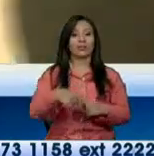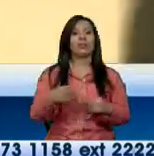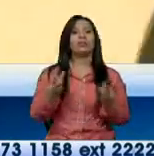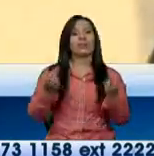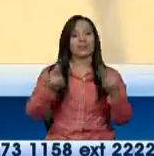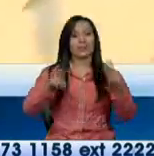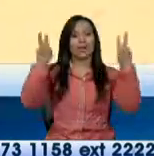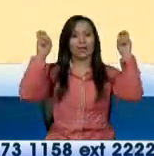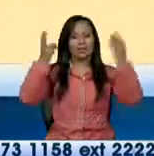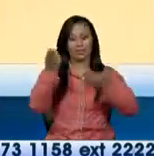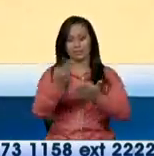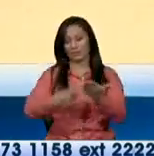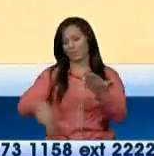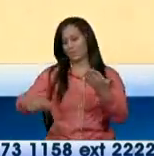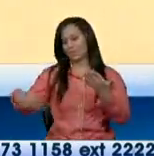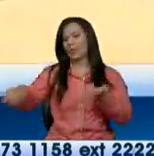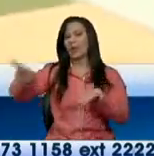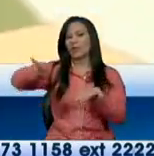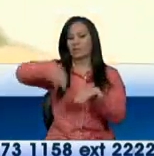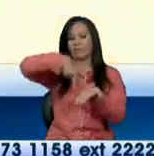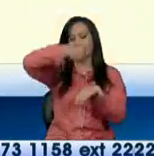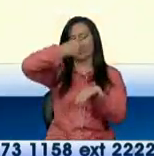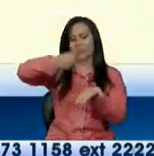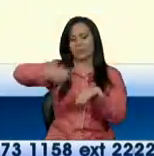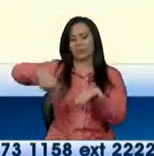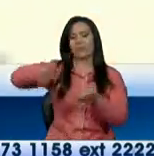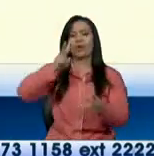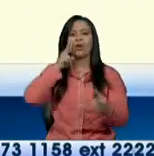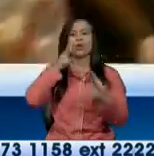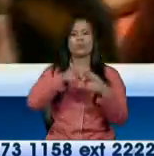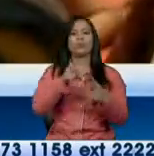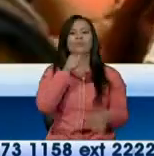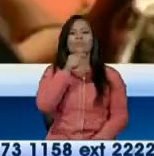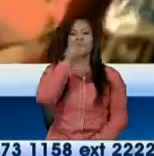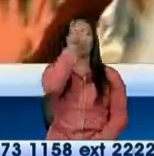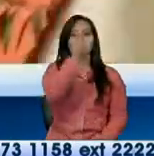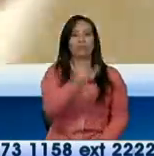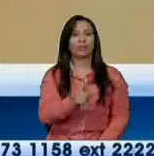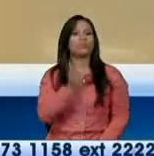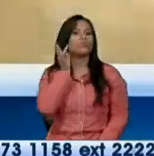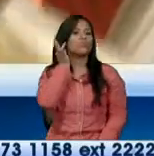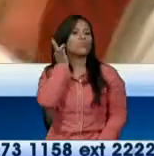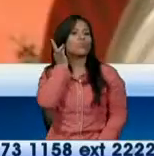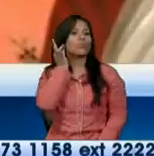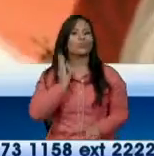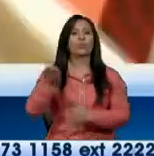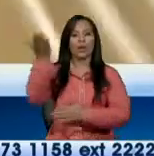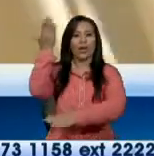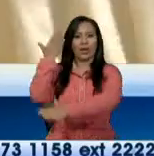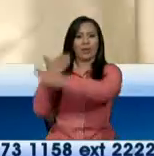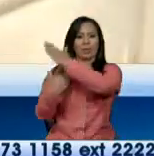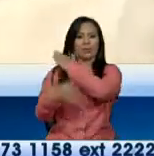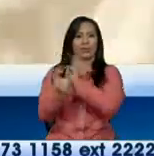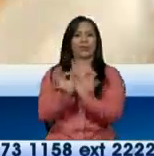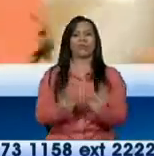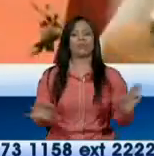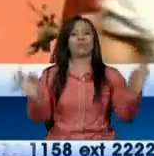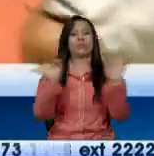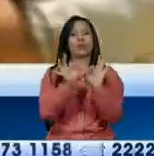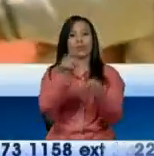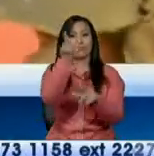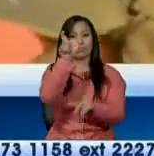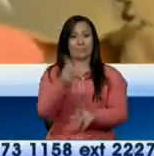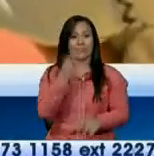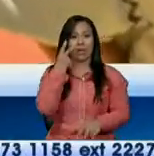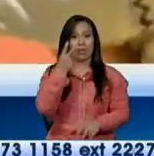reproducción. Por ello, con una danza ritual, conocemos los personajes femeninos de importancia ancestral. Esta personaje es una mujer yacha,